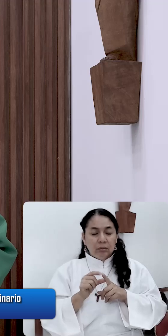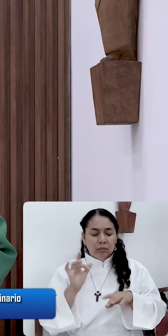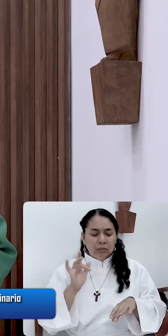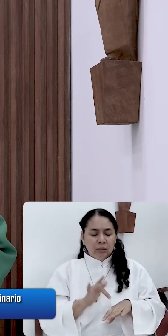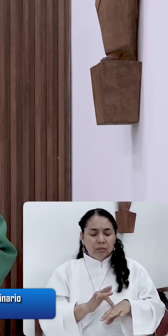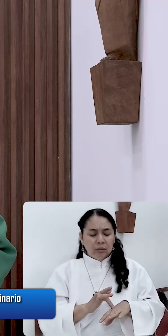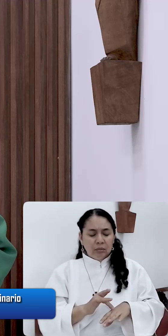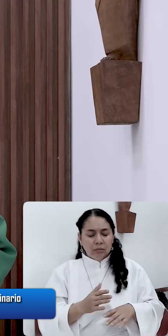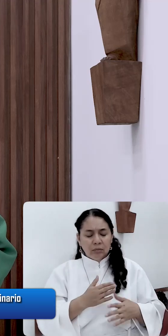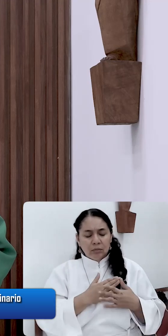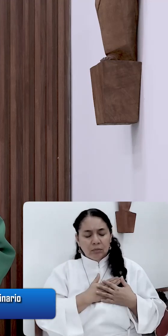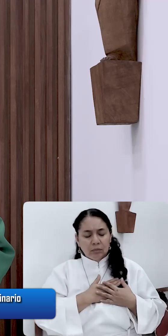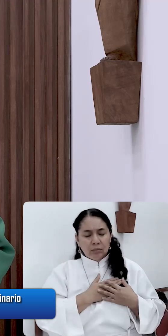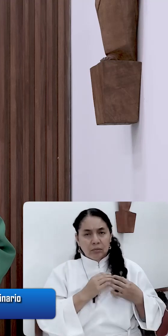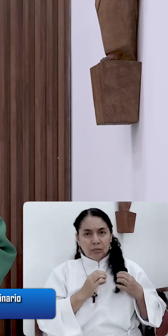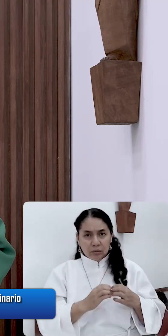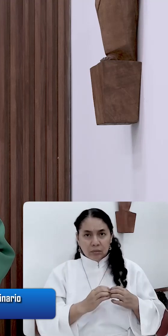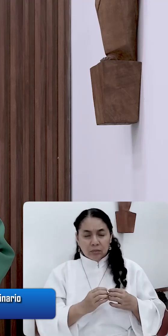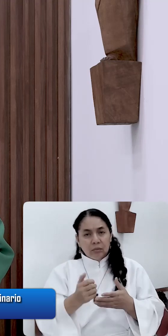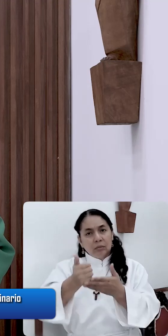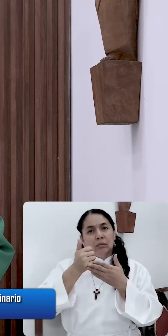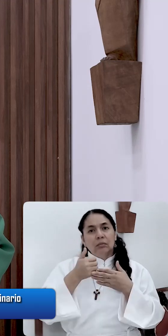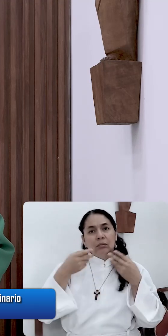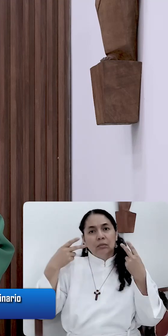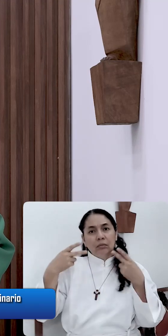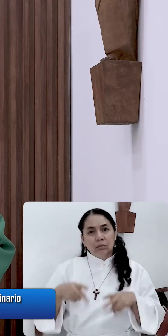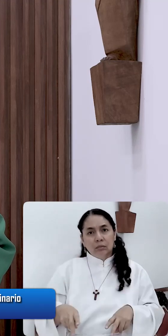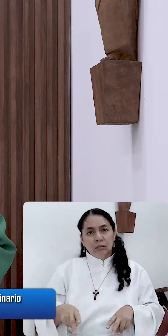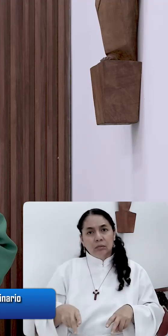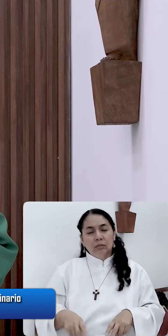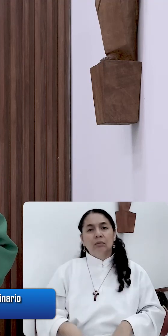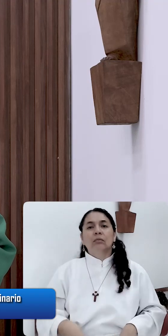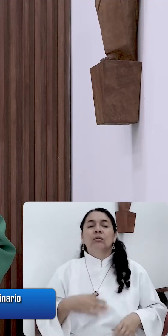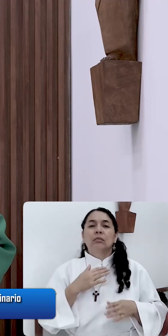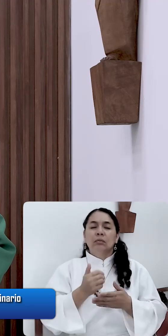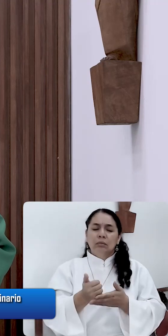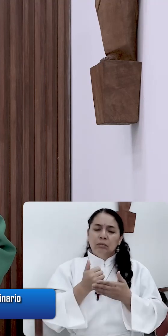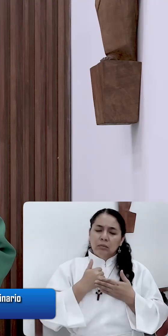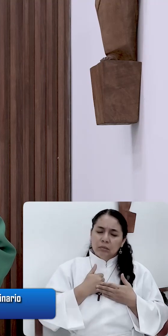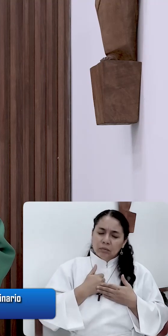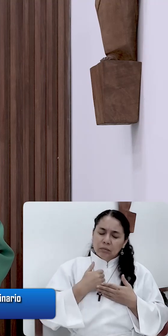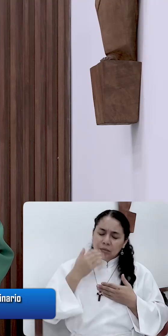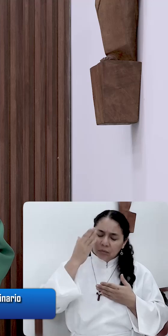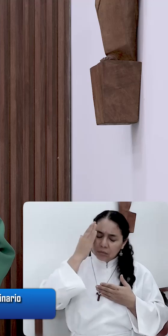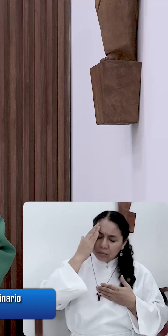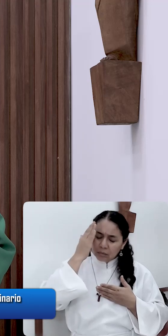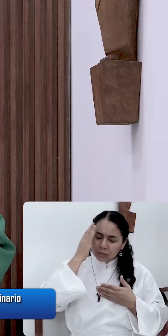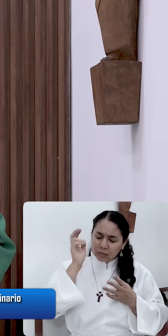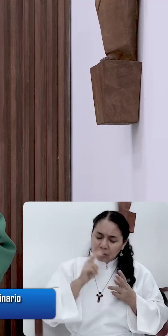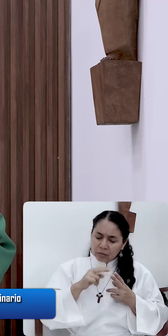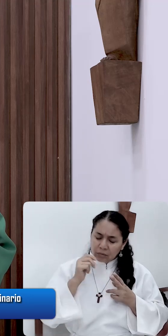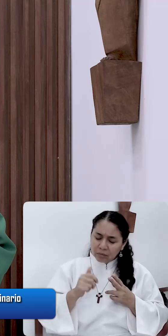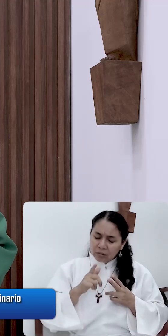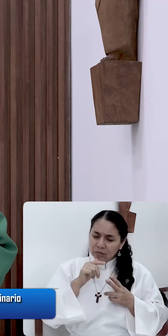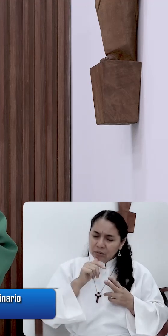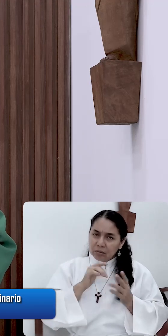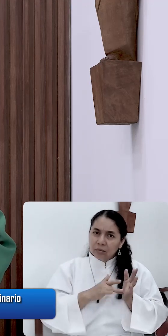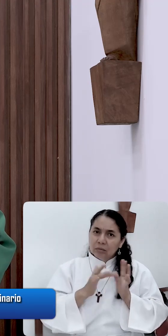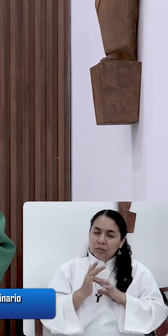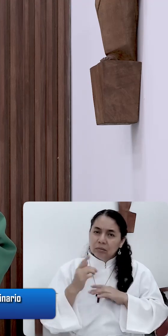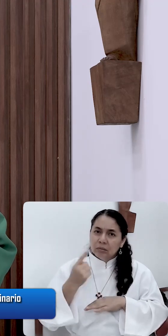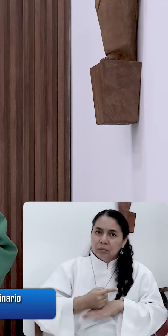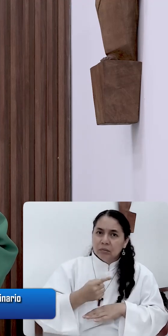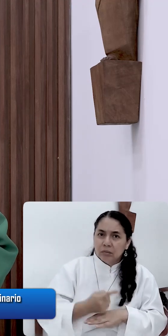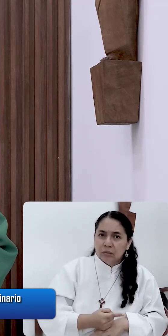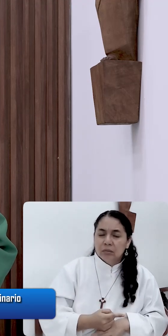el corazón, que nos ayude también a definirnos, a saber quién es Jesús en el día a día.